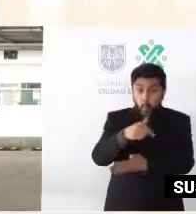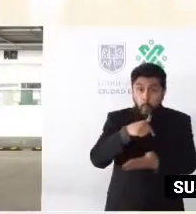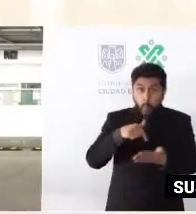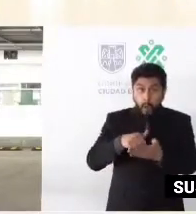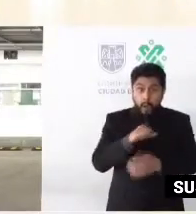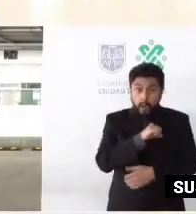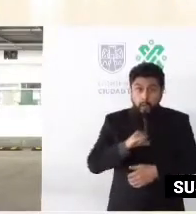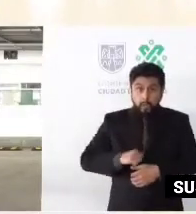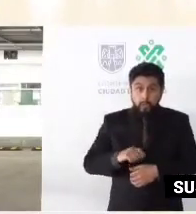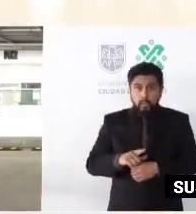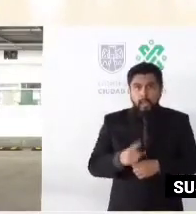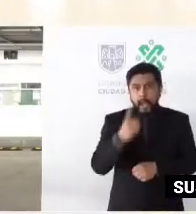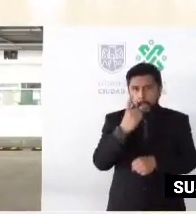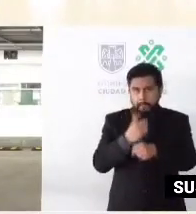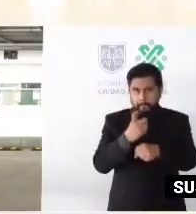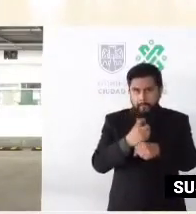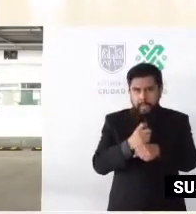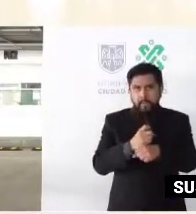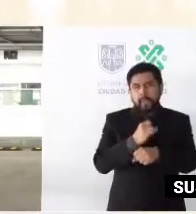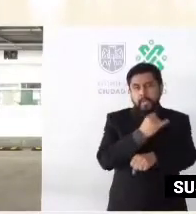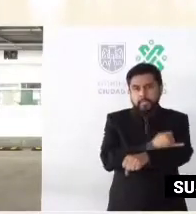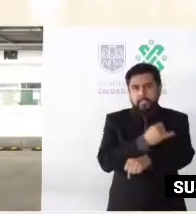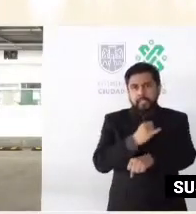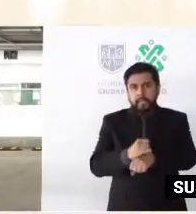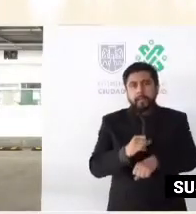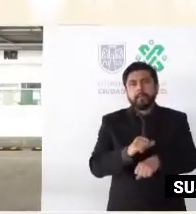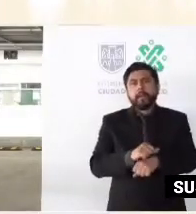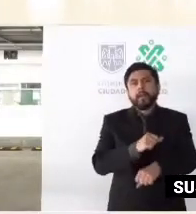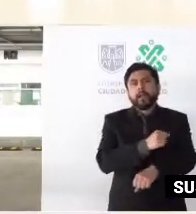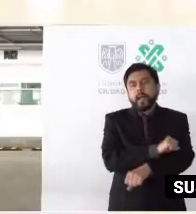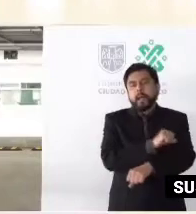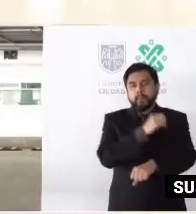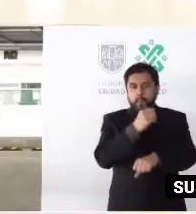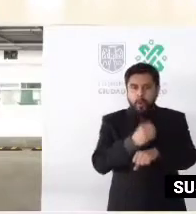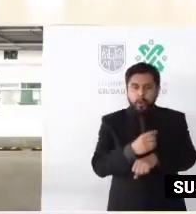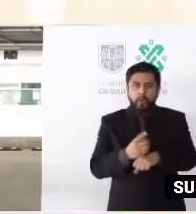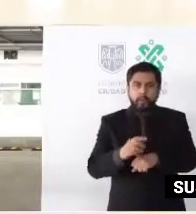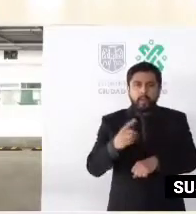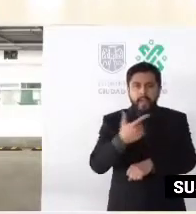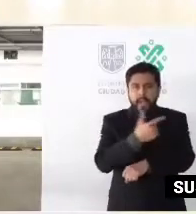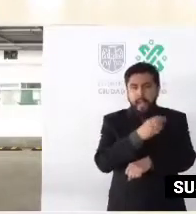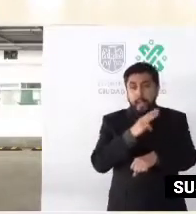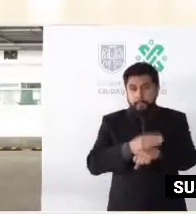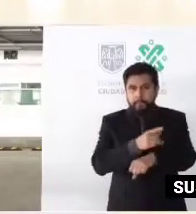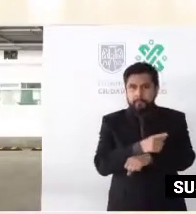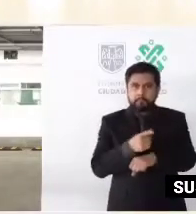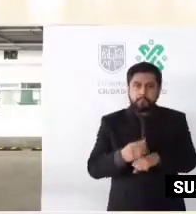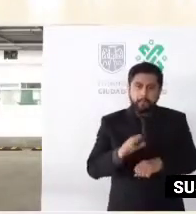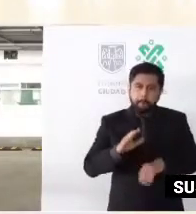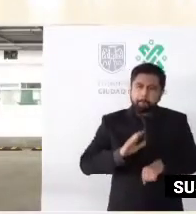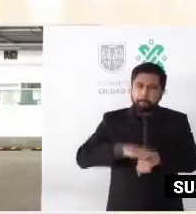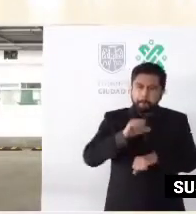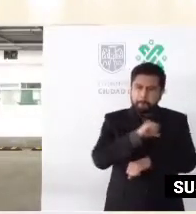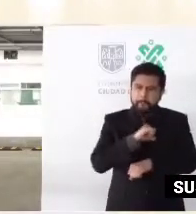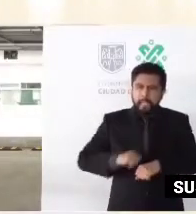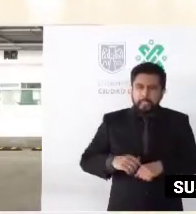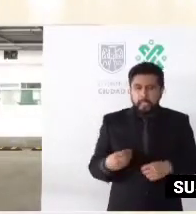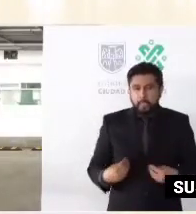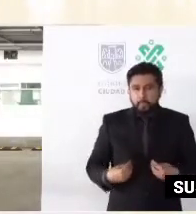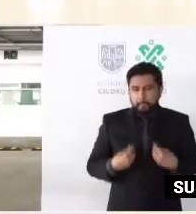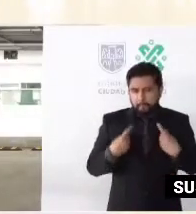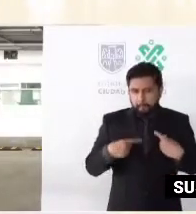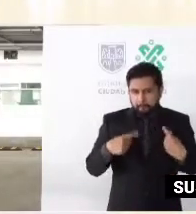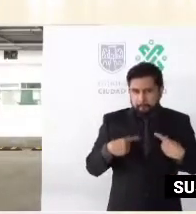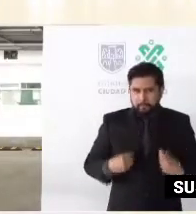de Iztapalapa, Gustavo Madero y Álvaro Obregón, y tiene hoy dos hospitales generales que cumplen la